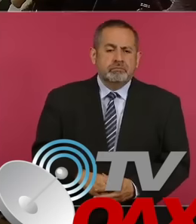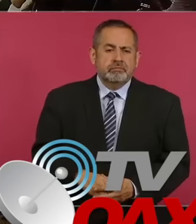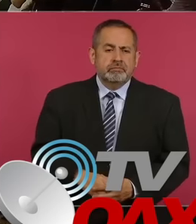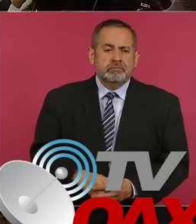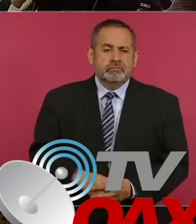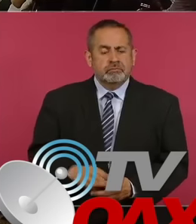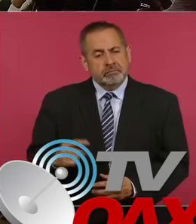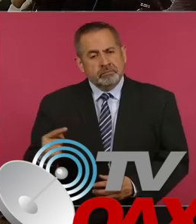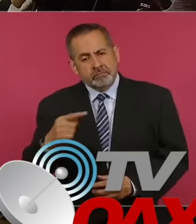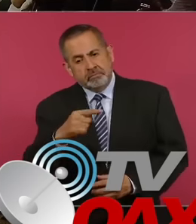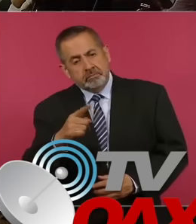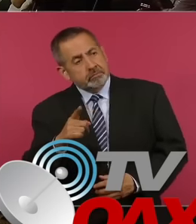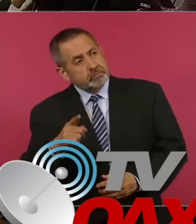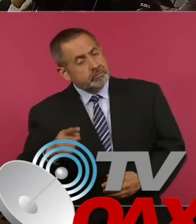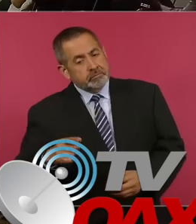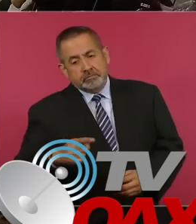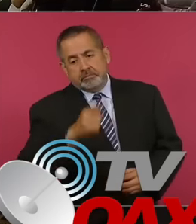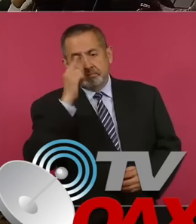Hasta